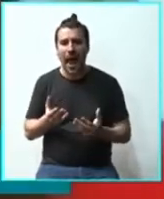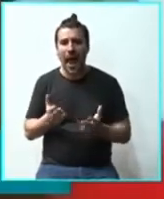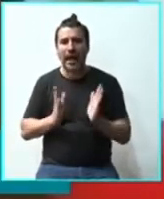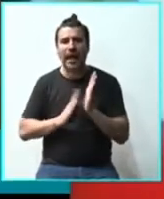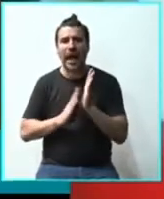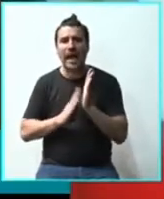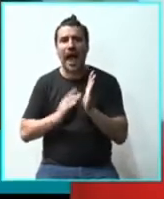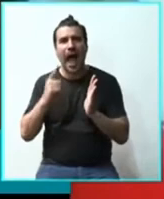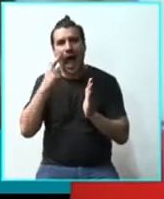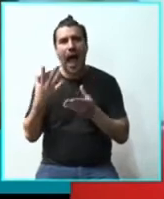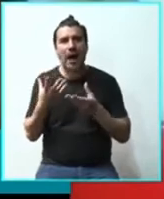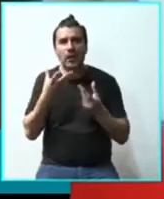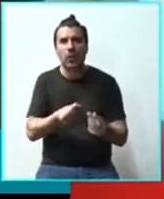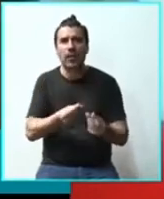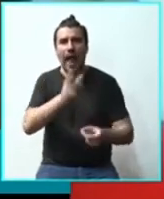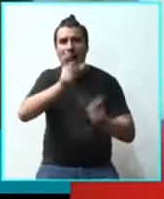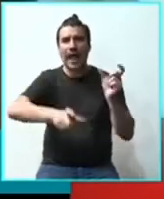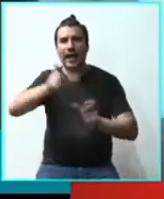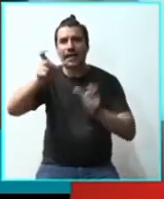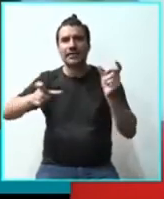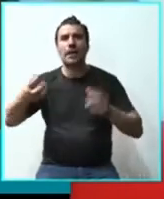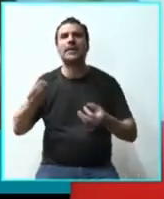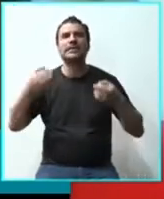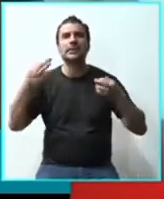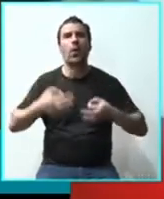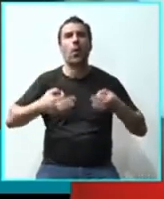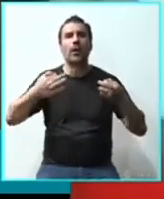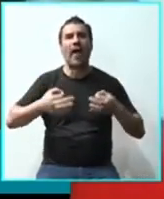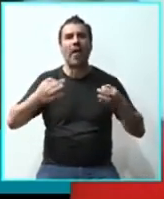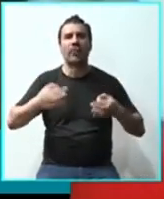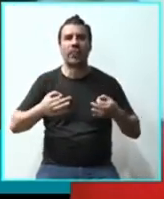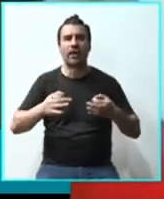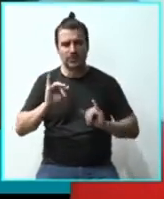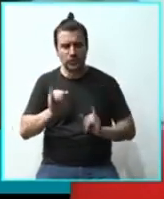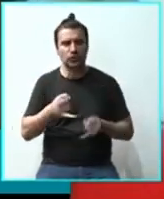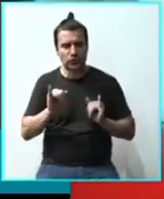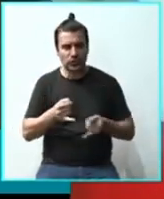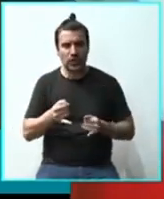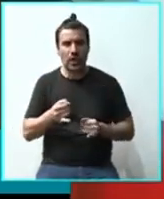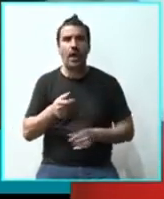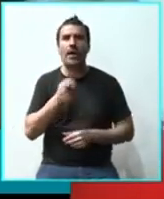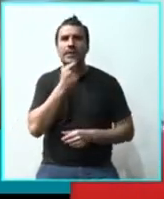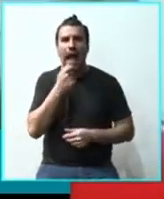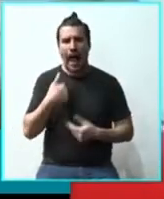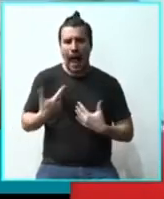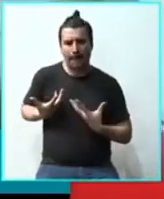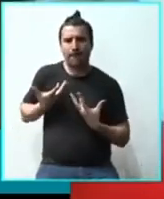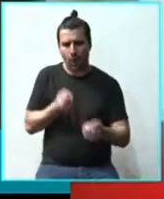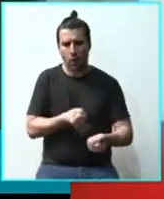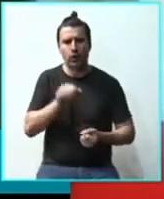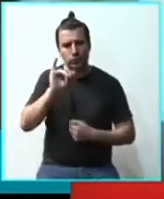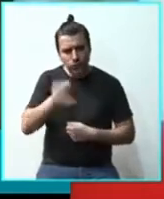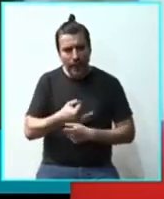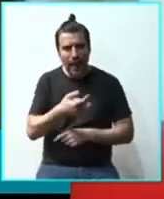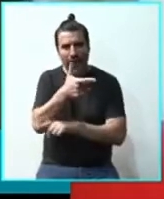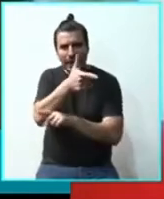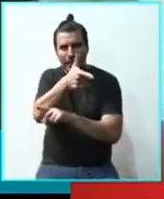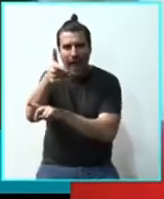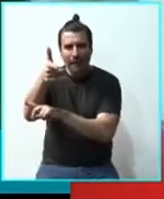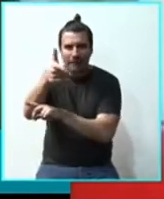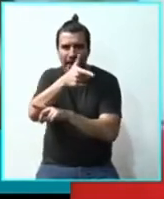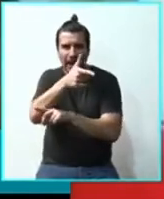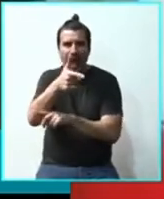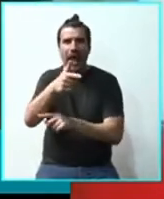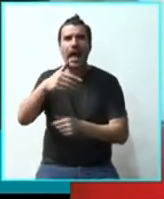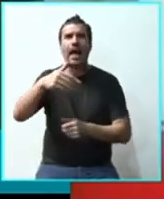sentido acompaña, sostiene la necesidad de que existan videocámaras acá, en la provincia de Buenos Aires y en cada rincón de